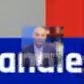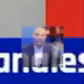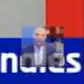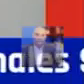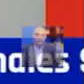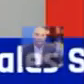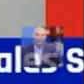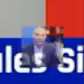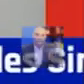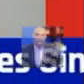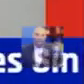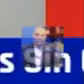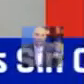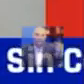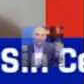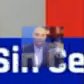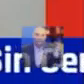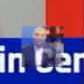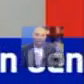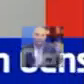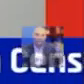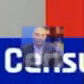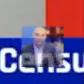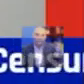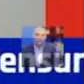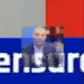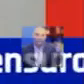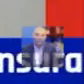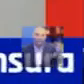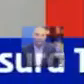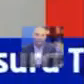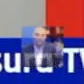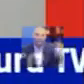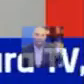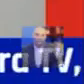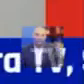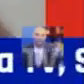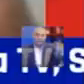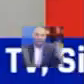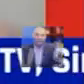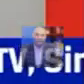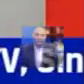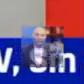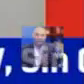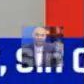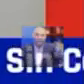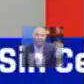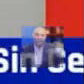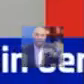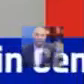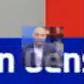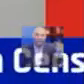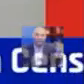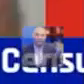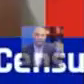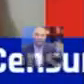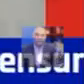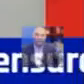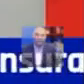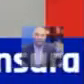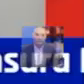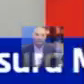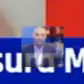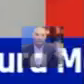le otorgó a las compañías farmacéuticas, a las cantantes, a las actrices e incluso